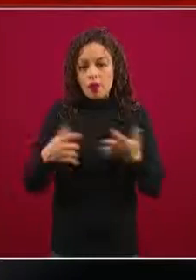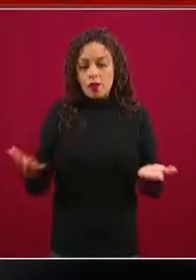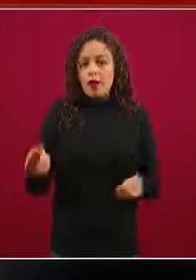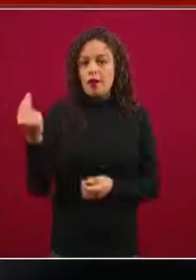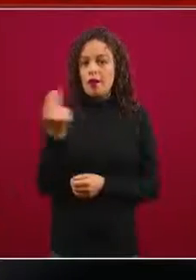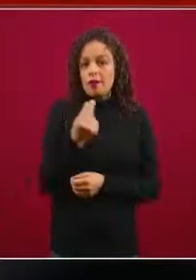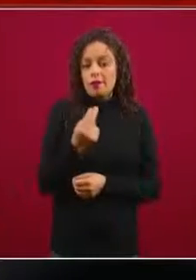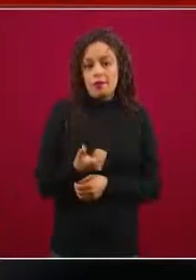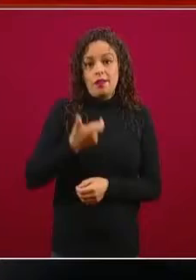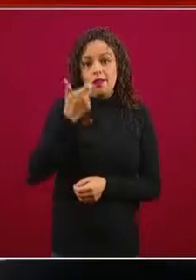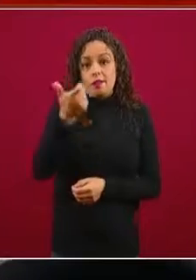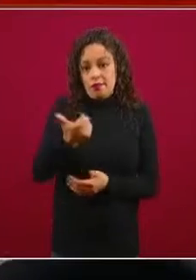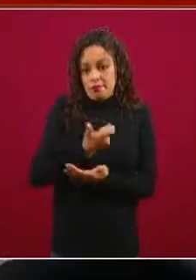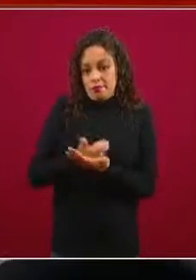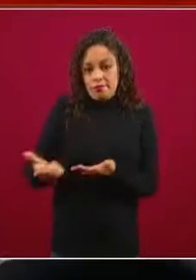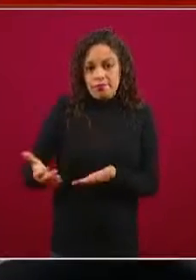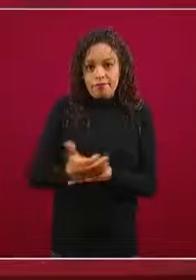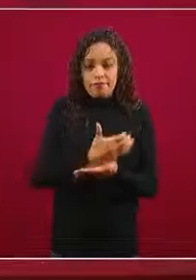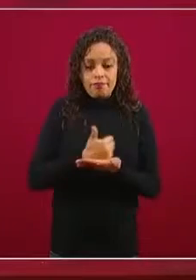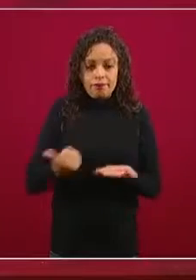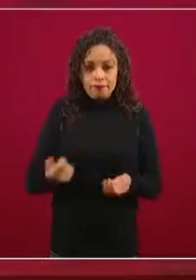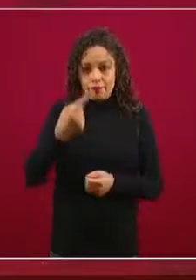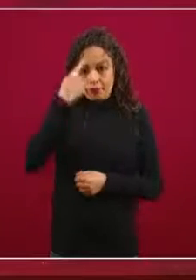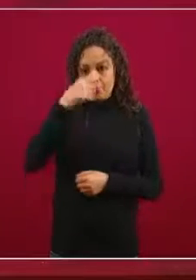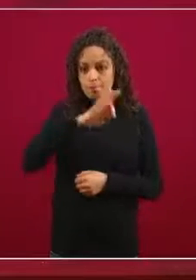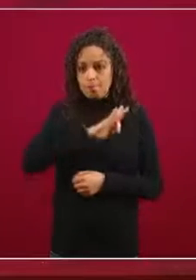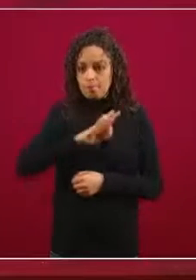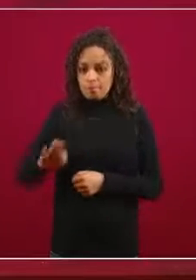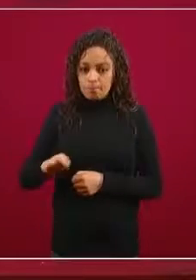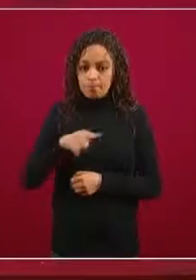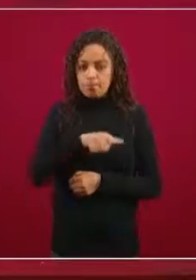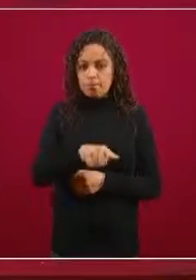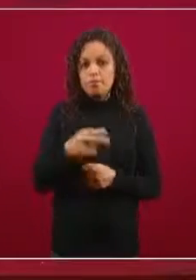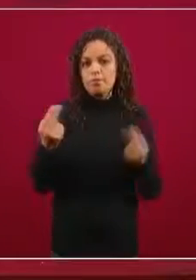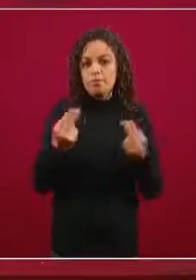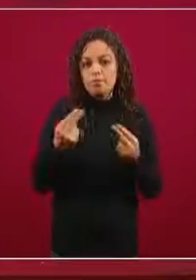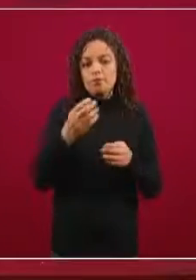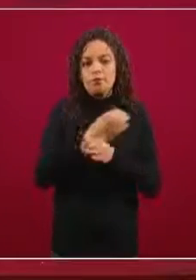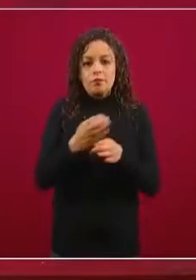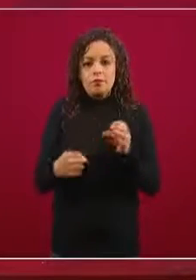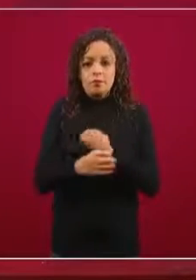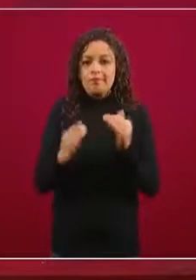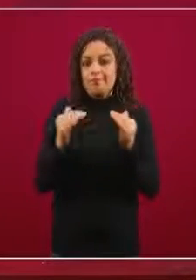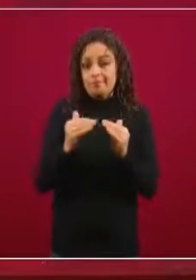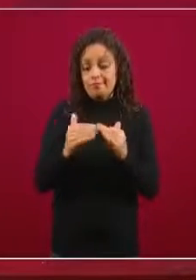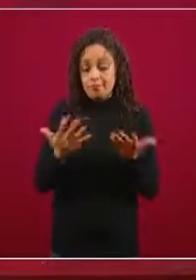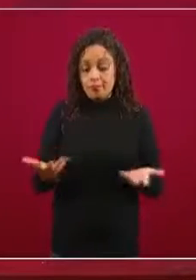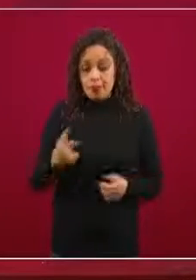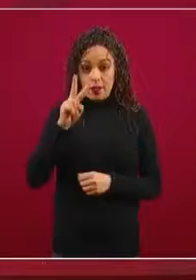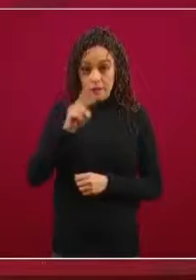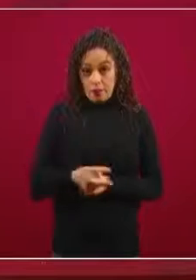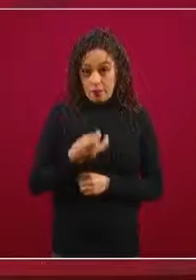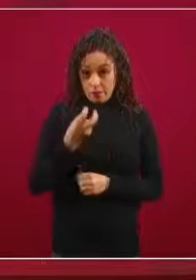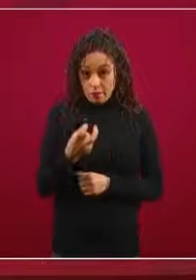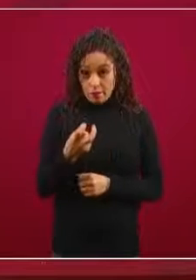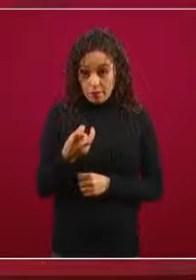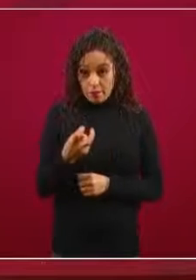graves dificultades para sostenerla. No es algo que deseemos, no es algo que nos parezca